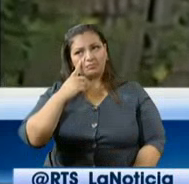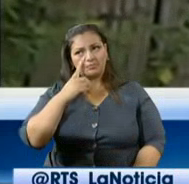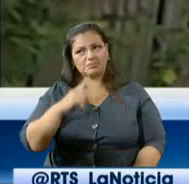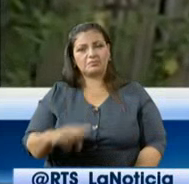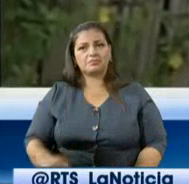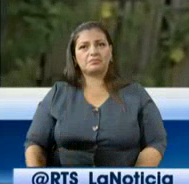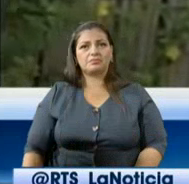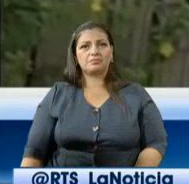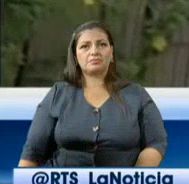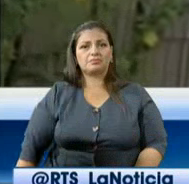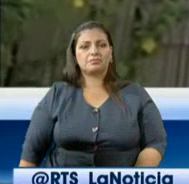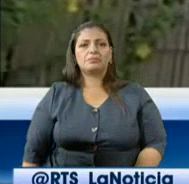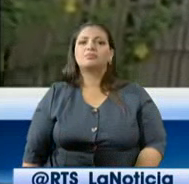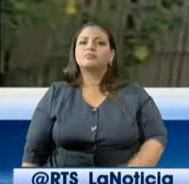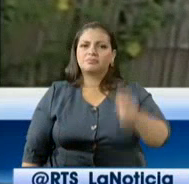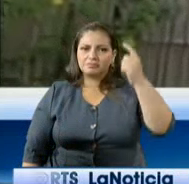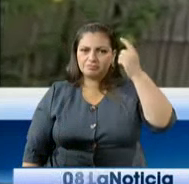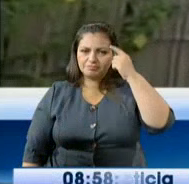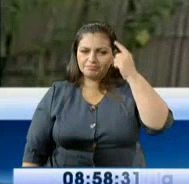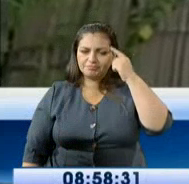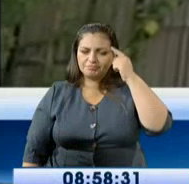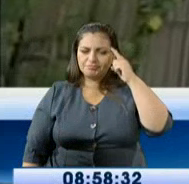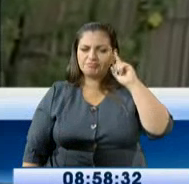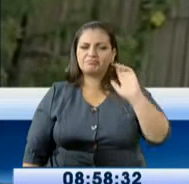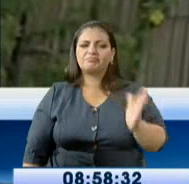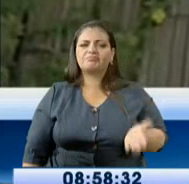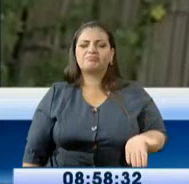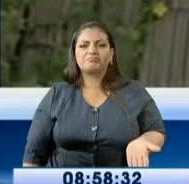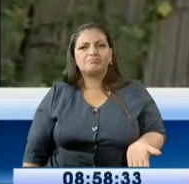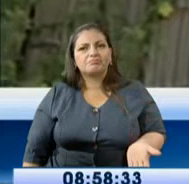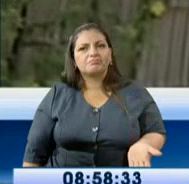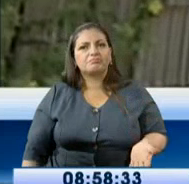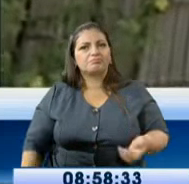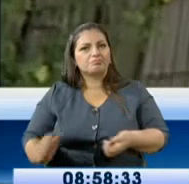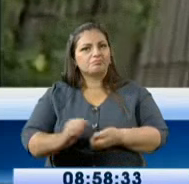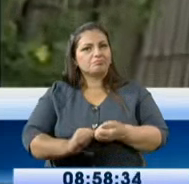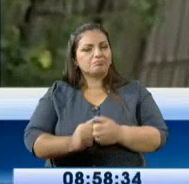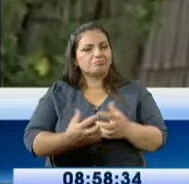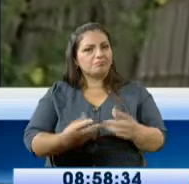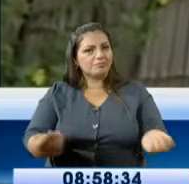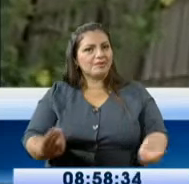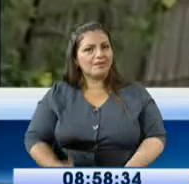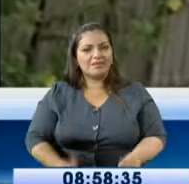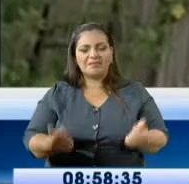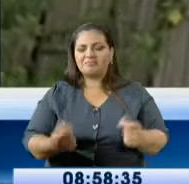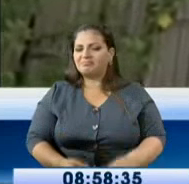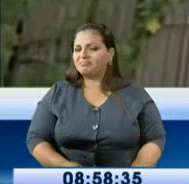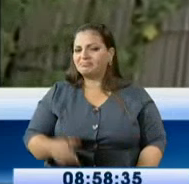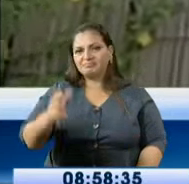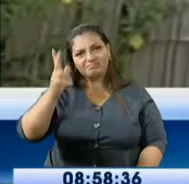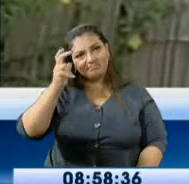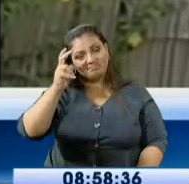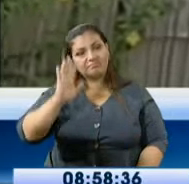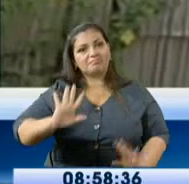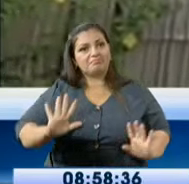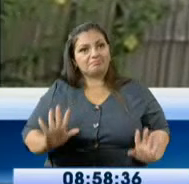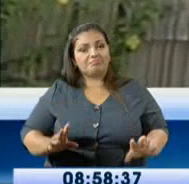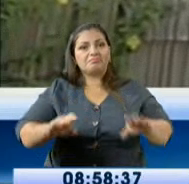problema estructural. Entonces eso va a tomar un poquito más de tiempo. Sin embargo, Interagua prometió